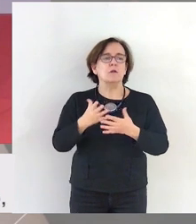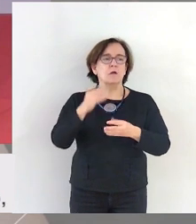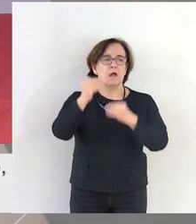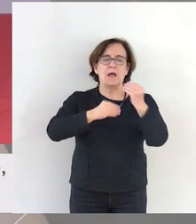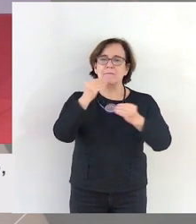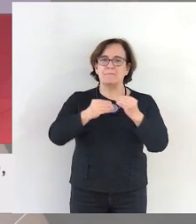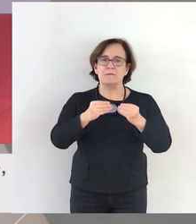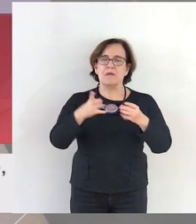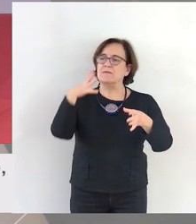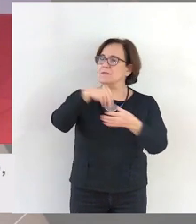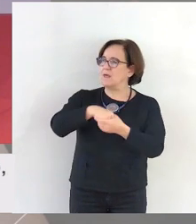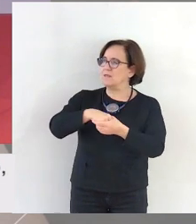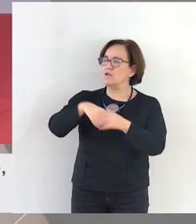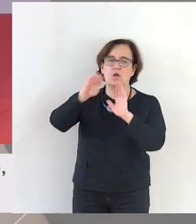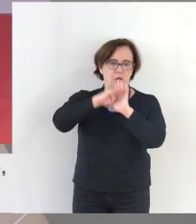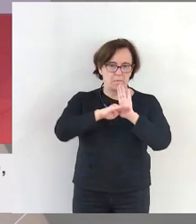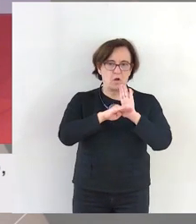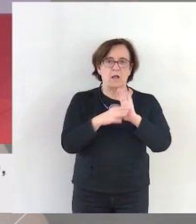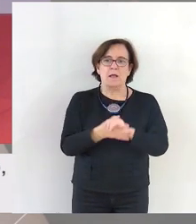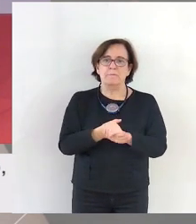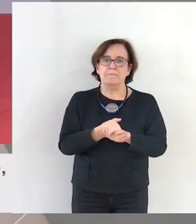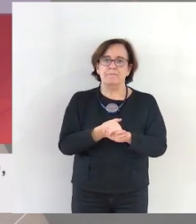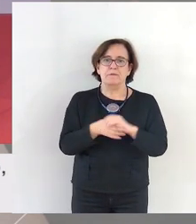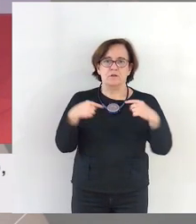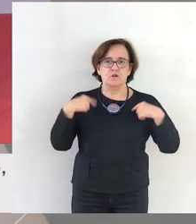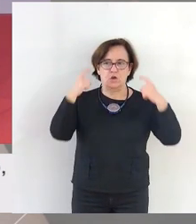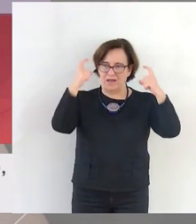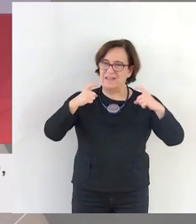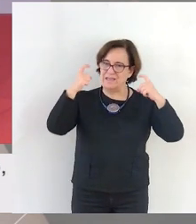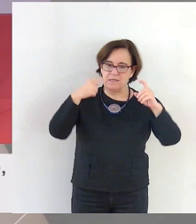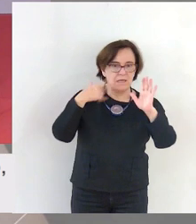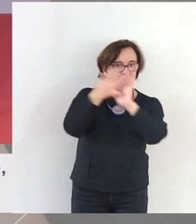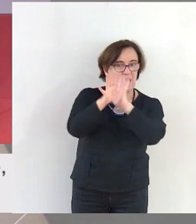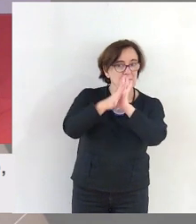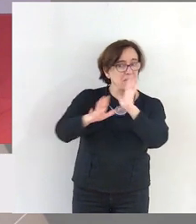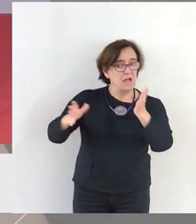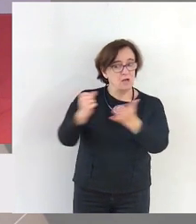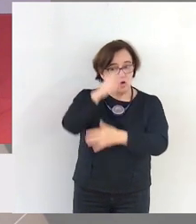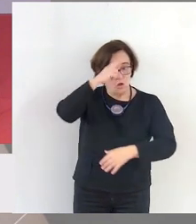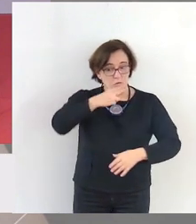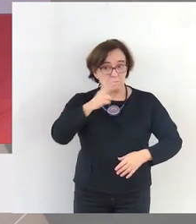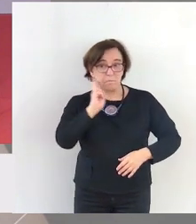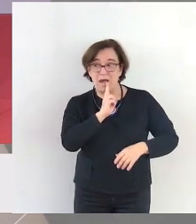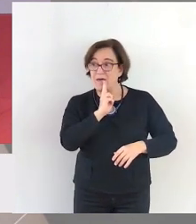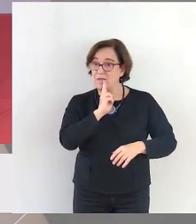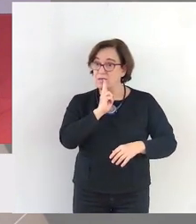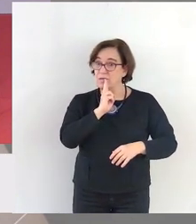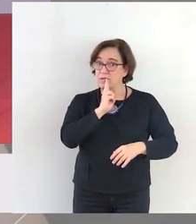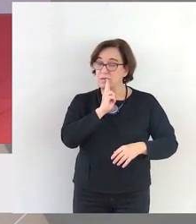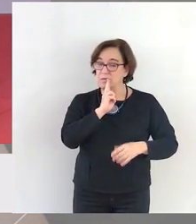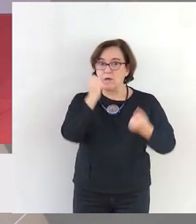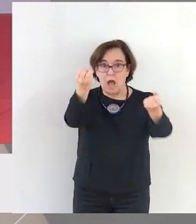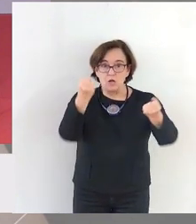hacerlo dentro del programa Yo traté explicar a todos los padres y a todos los las